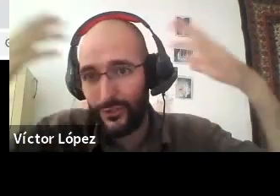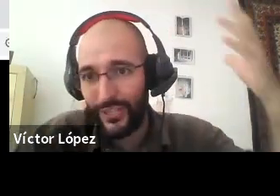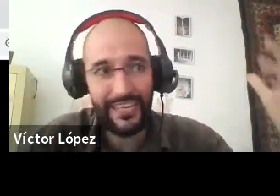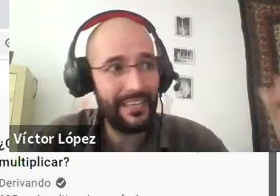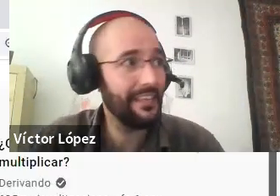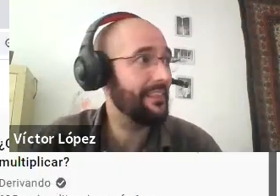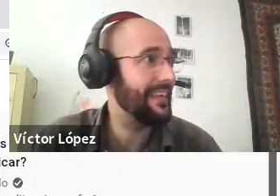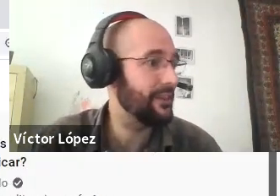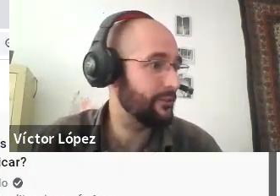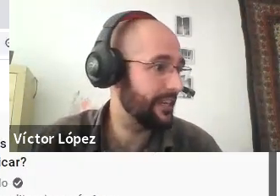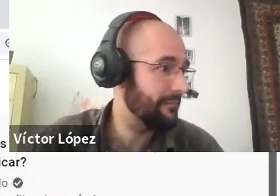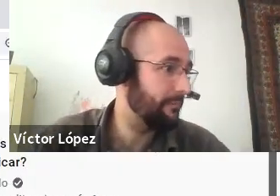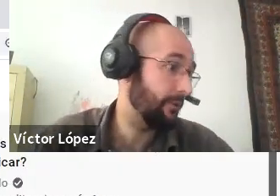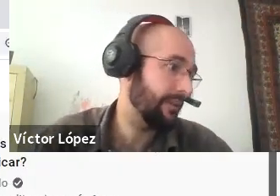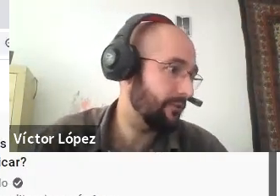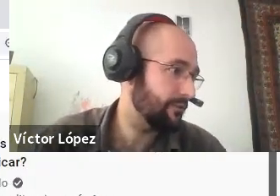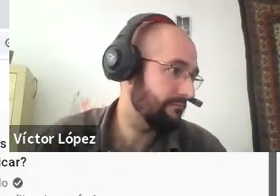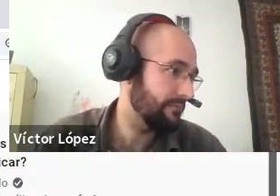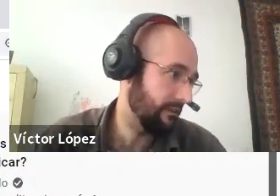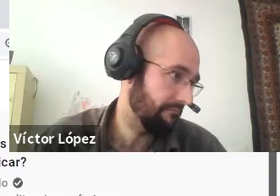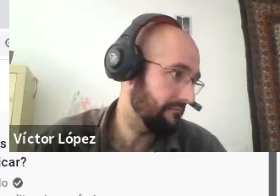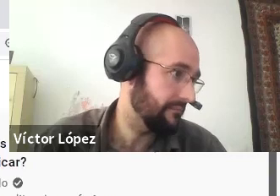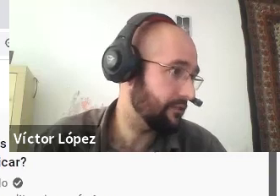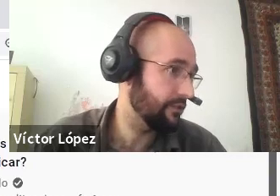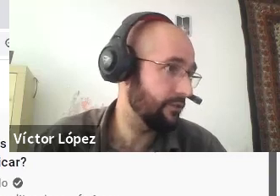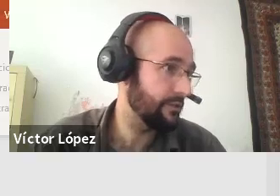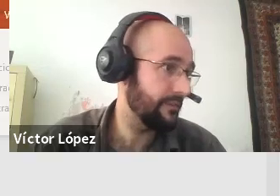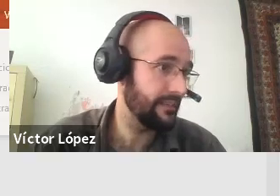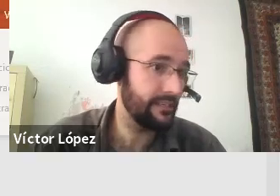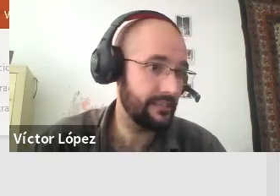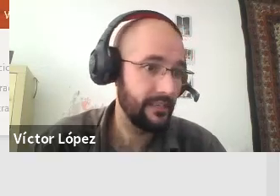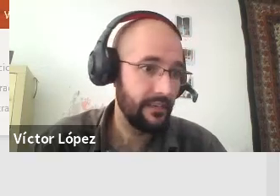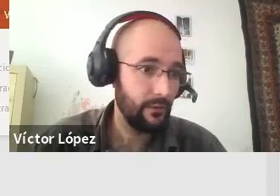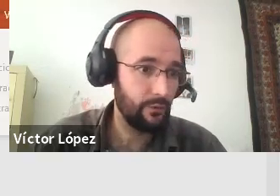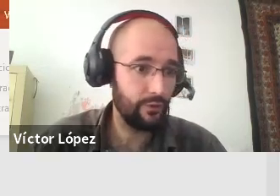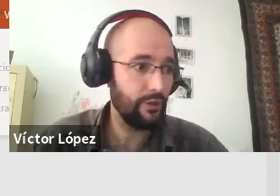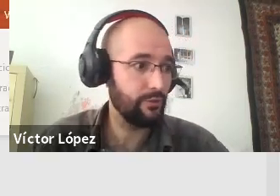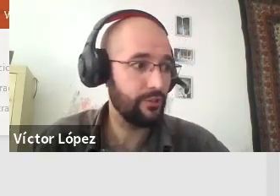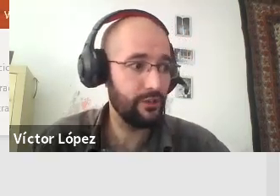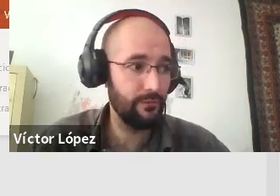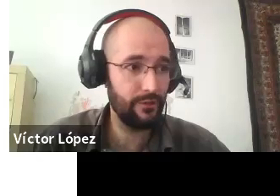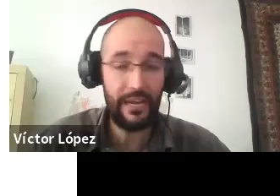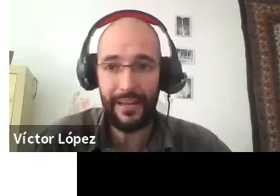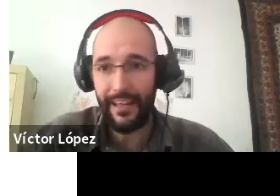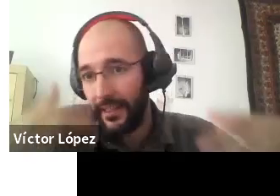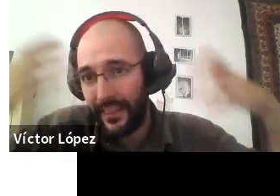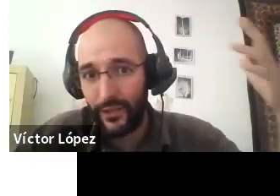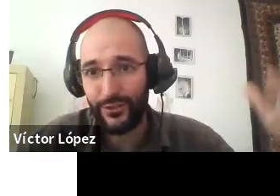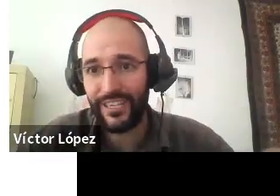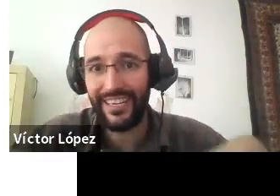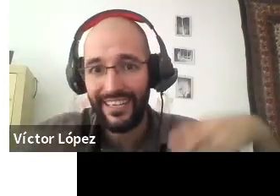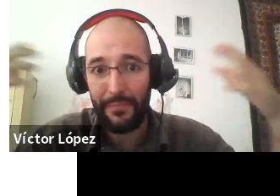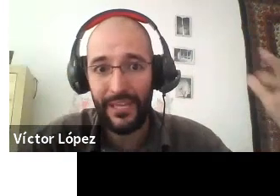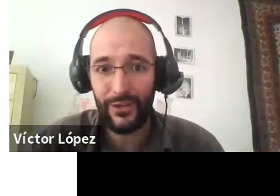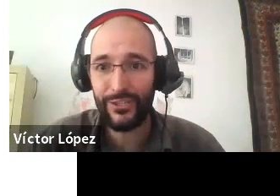como estos hay cientos de ejemplos, bueno, cientos, sí. De hecho, con los diferentes cursos que lo hemos hecho, pues ya habrá